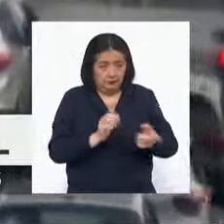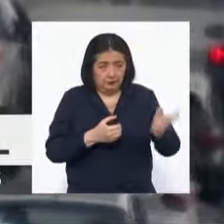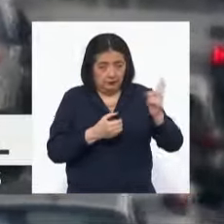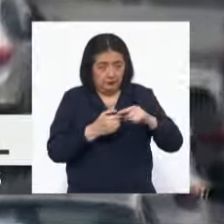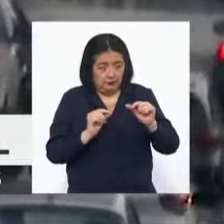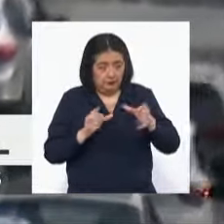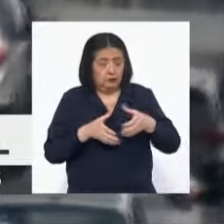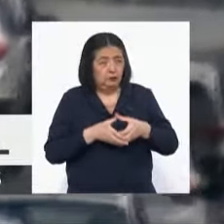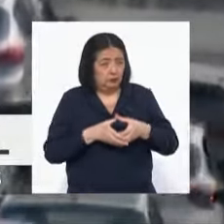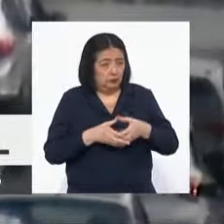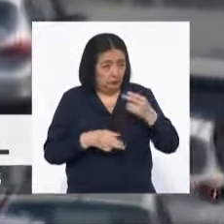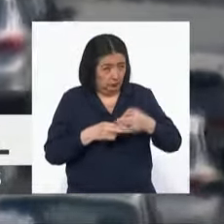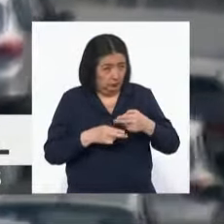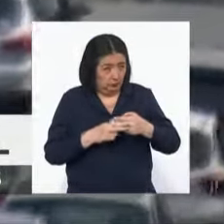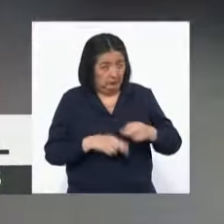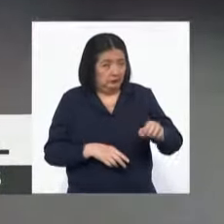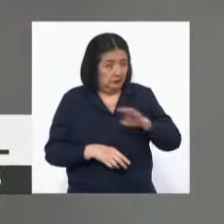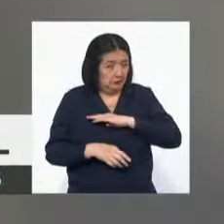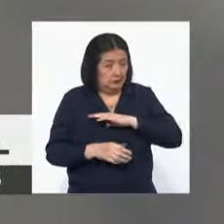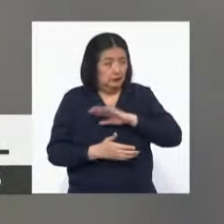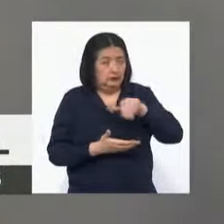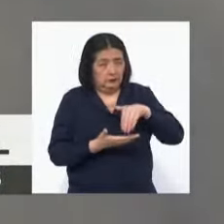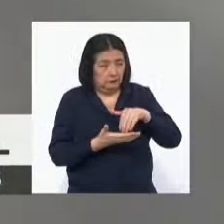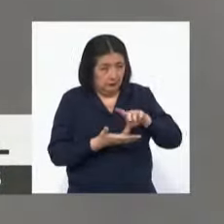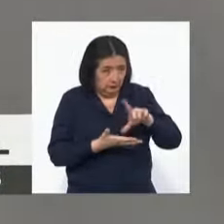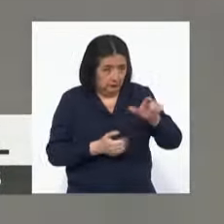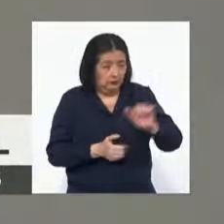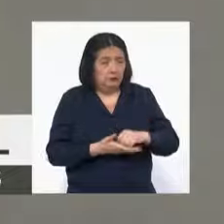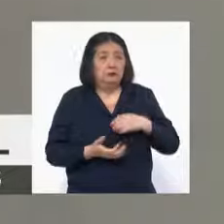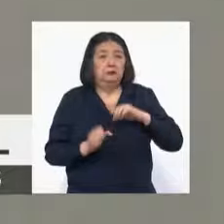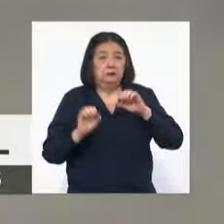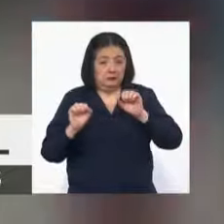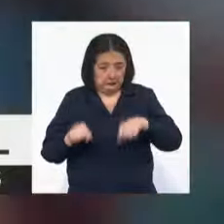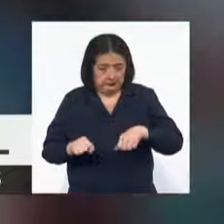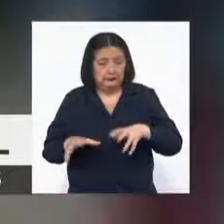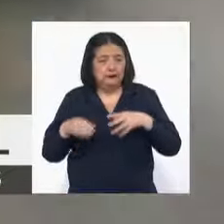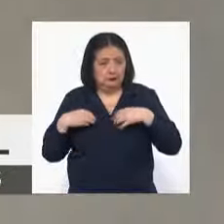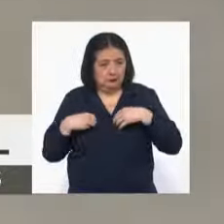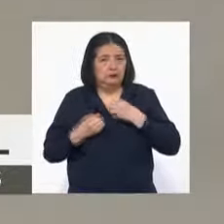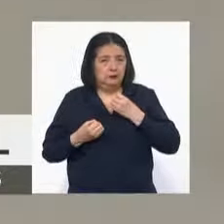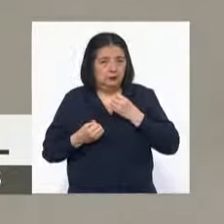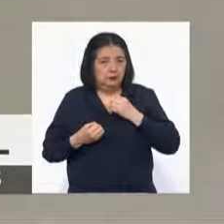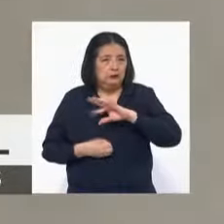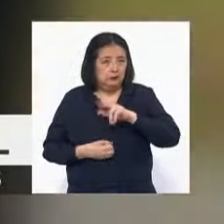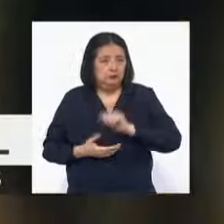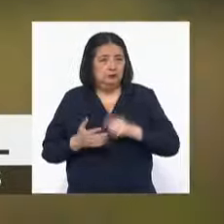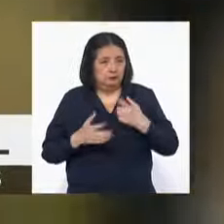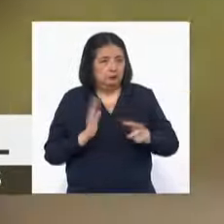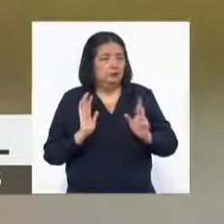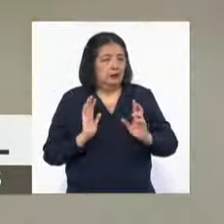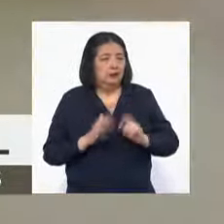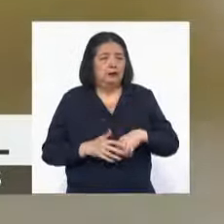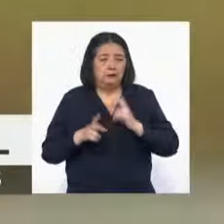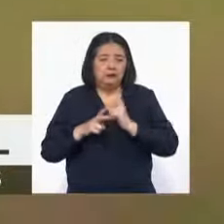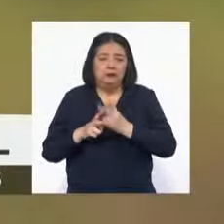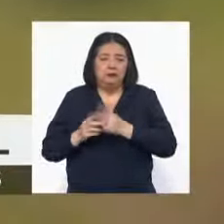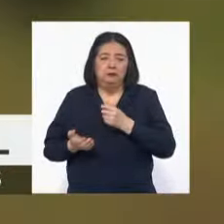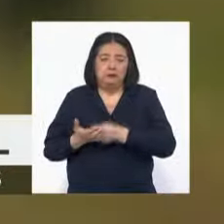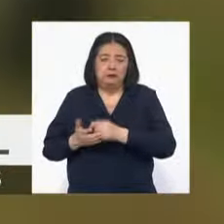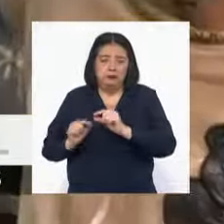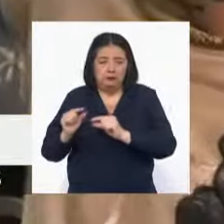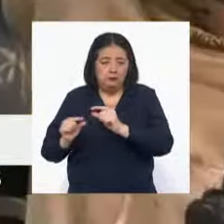la banda Los Salvajes del Centro Cívico. Confesaron haber realizado este robo para implementar una red de gota a gota